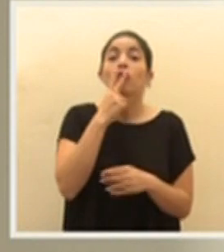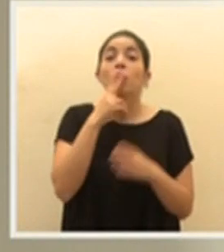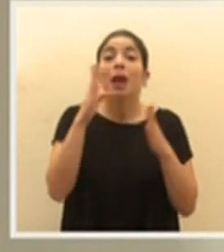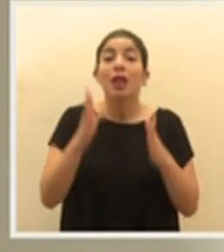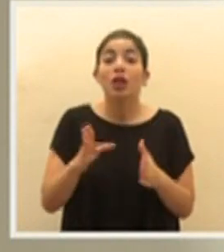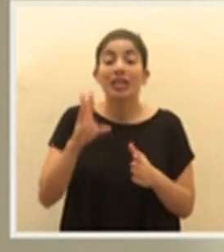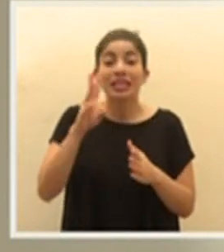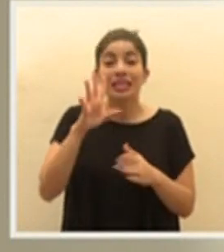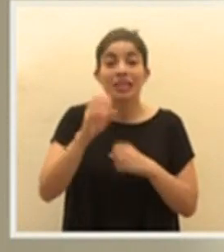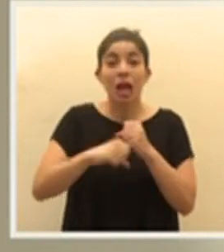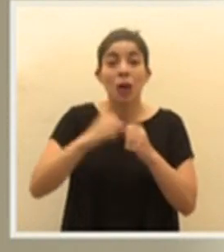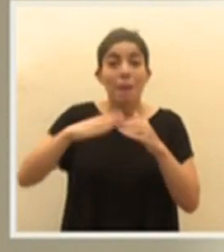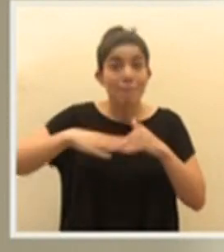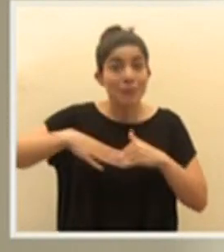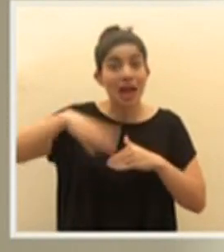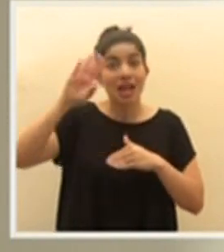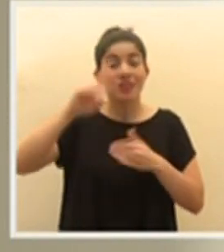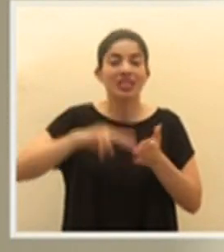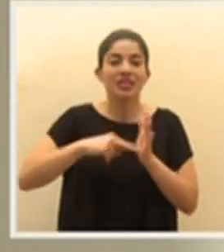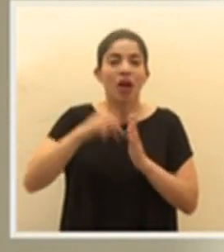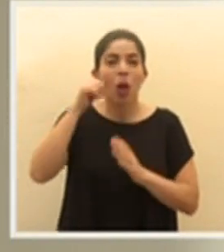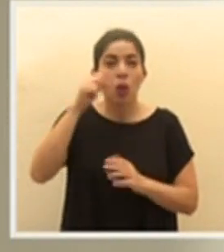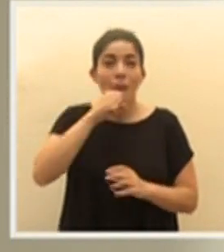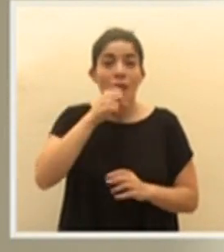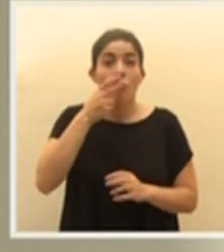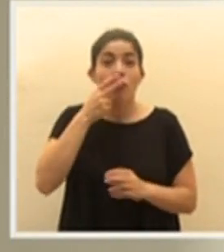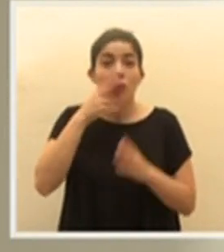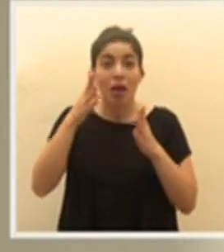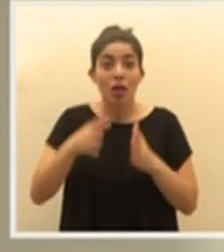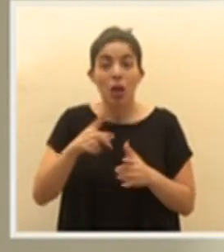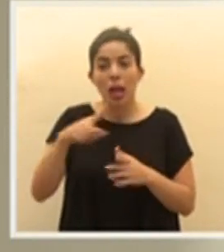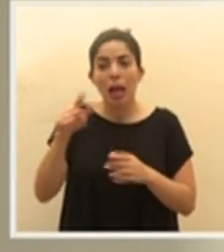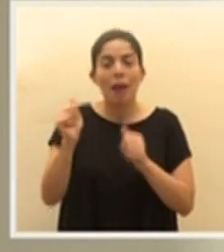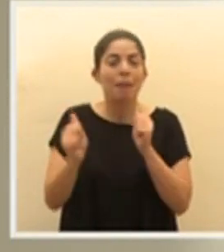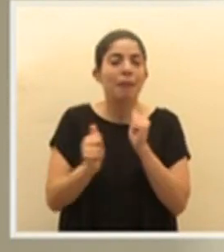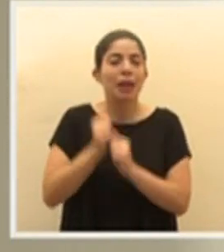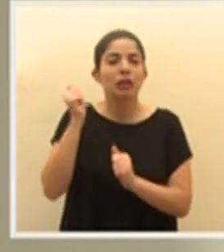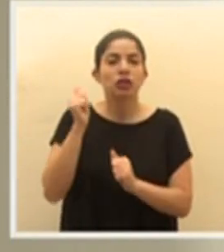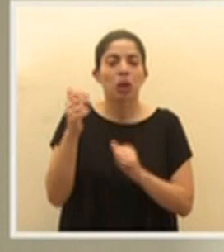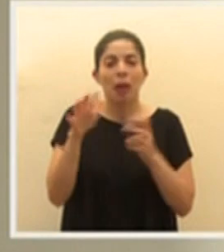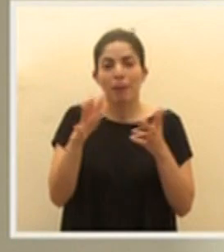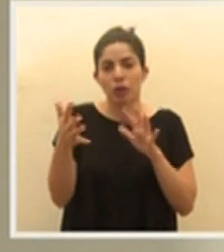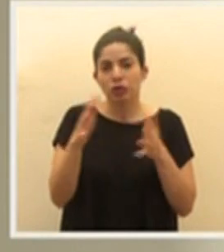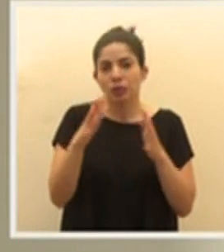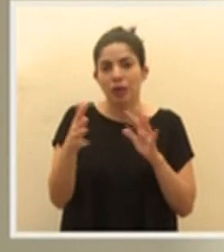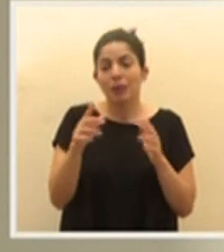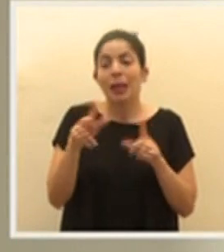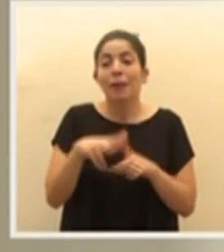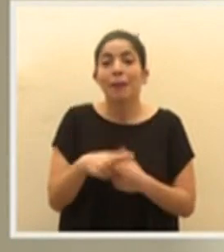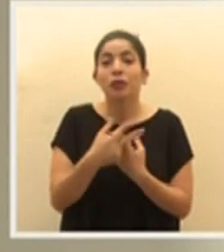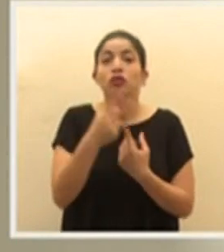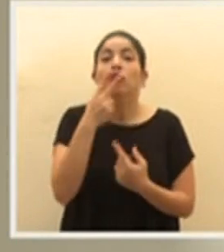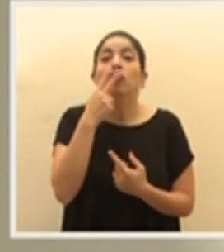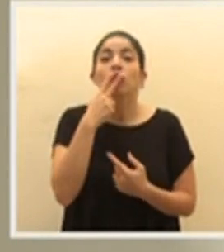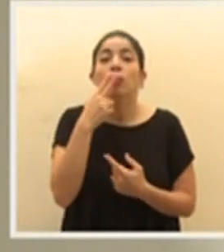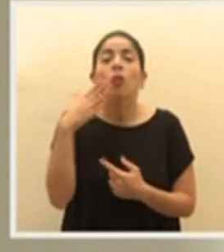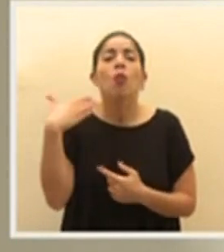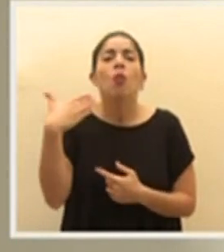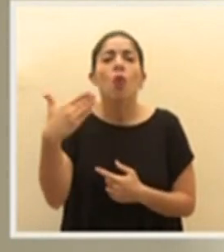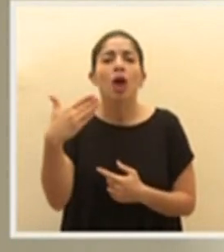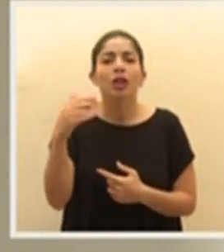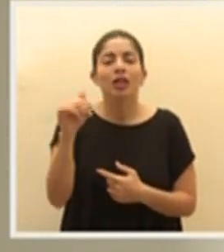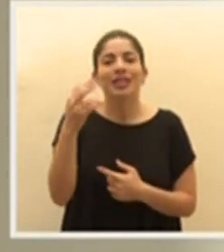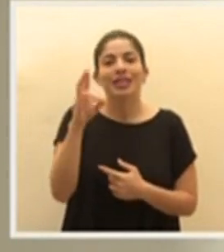mayores a 65 años de edad, o sea, adultos mayores, en general, en promedio, iniciaron el fumado a